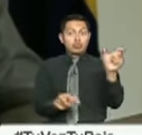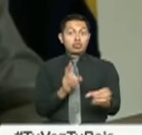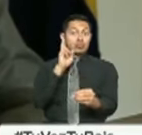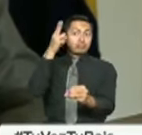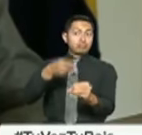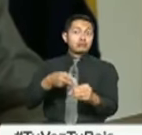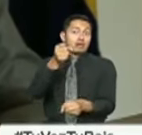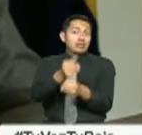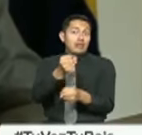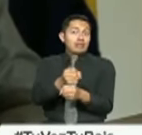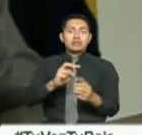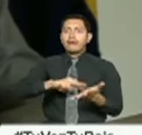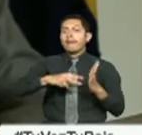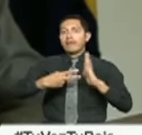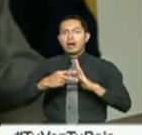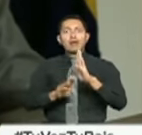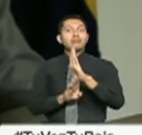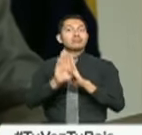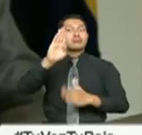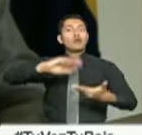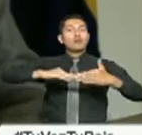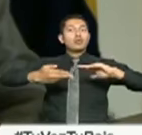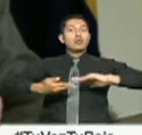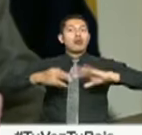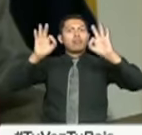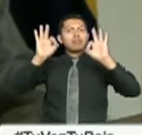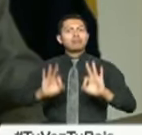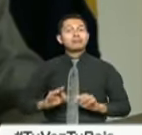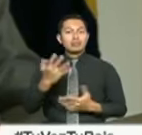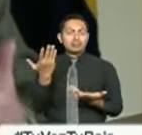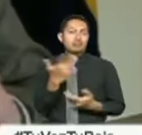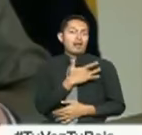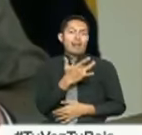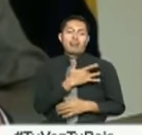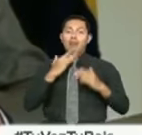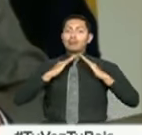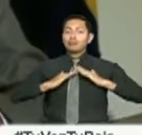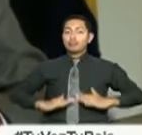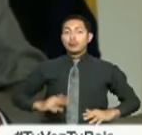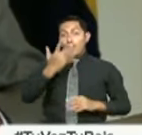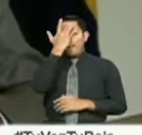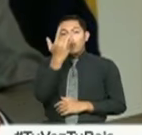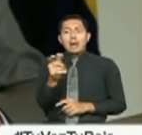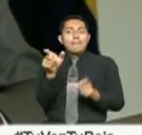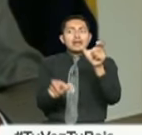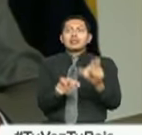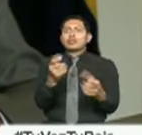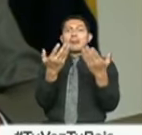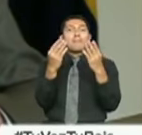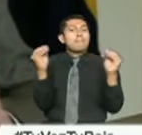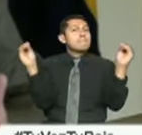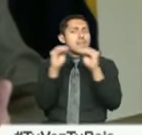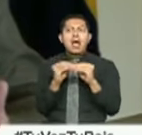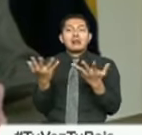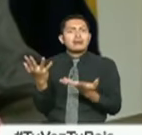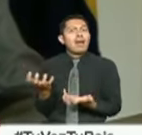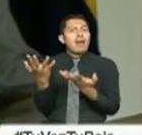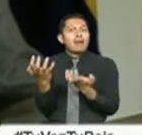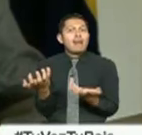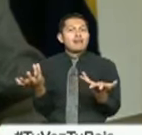hay buena encaminamiento a la comunidad. Es decir, la comunidad se siente tranquila, porque lo que más reclamamos nosotros de este rato es